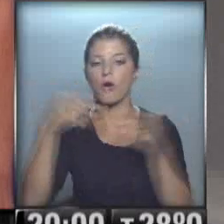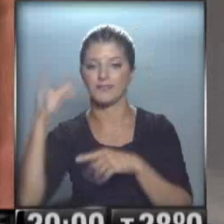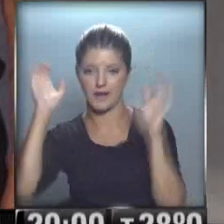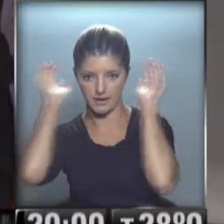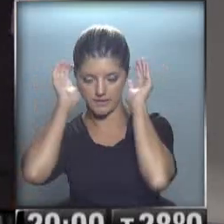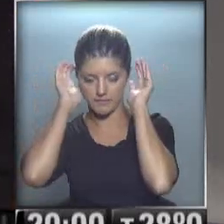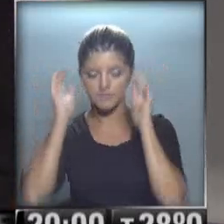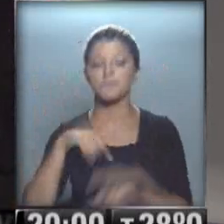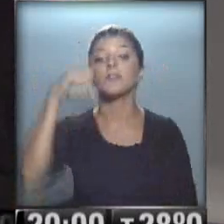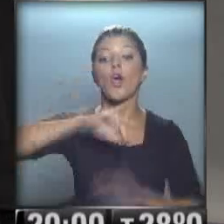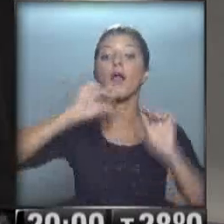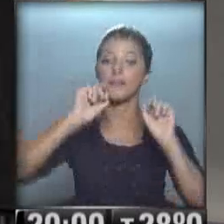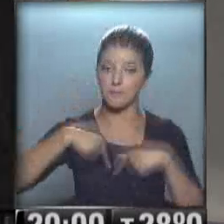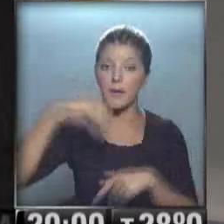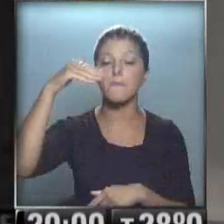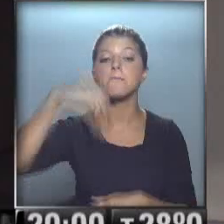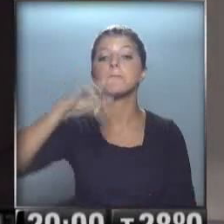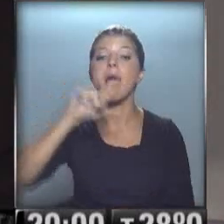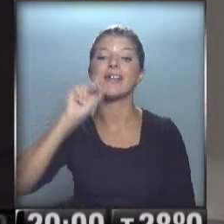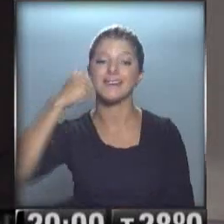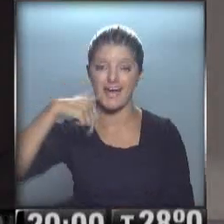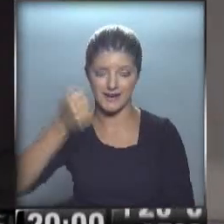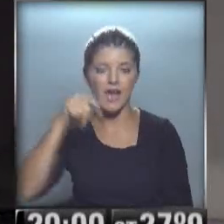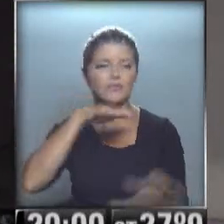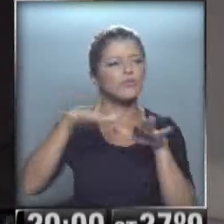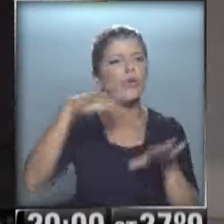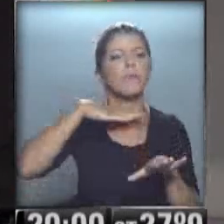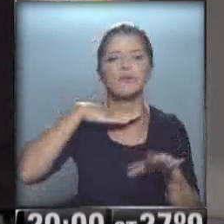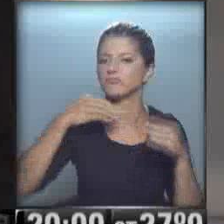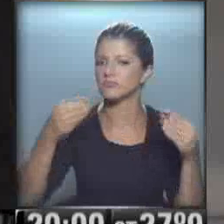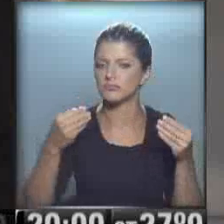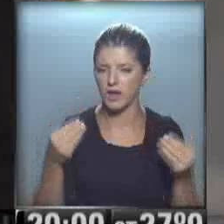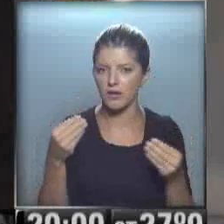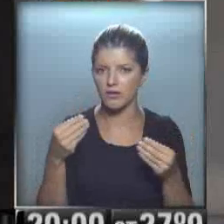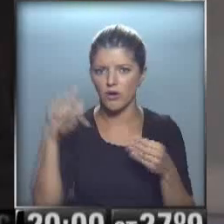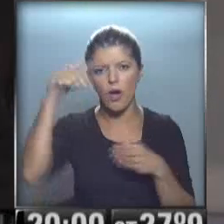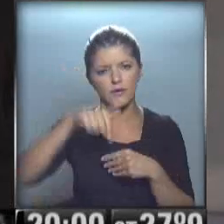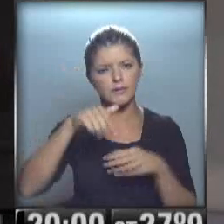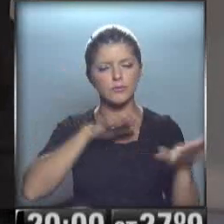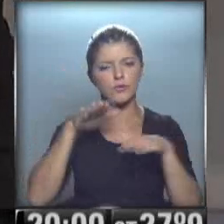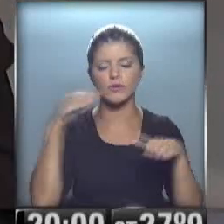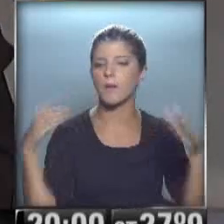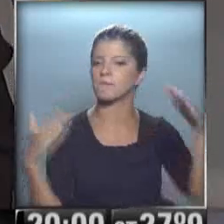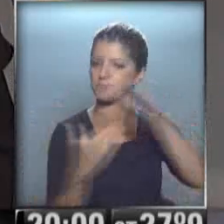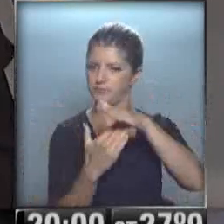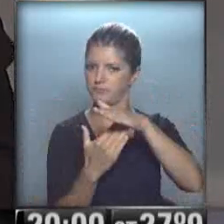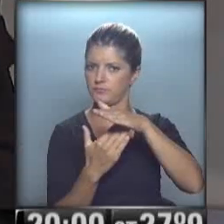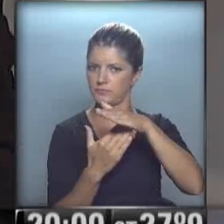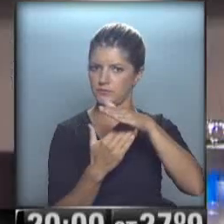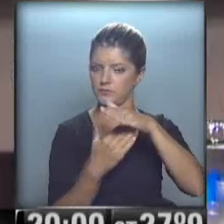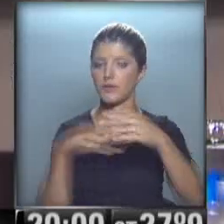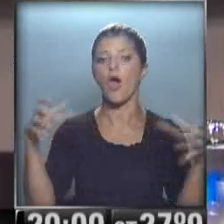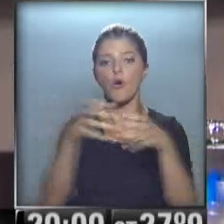Y ahora también Mariana Moyano. ¿Qué pasa en México, Mariana, con este tope que se le pone a los medios